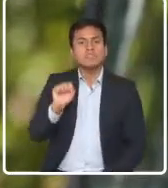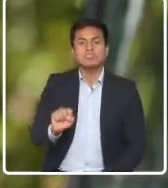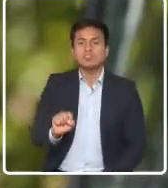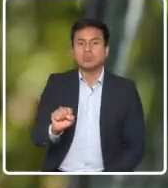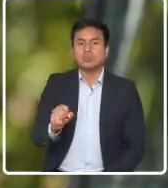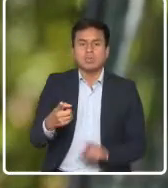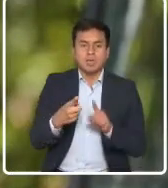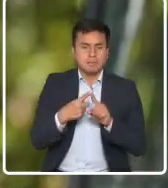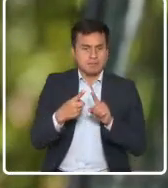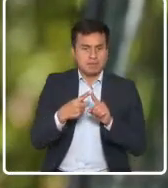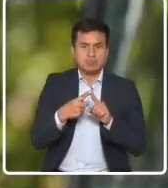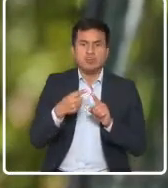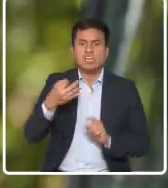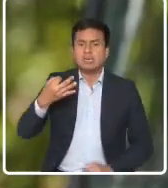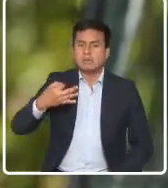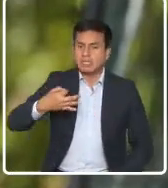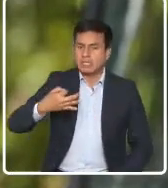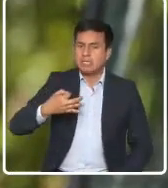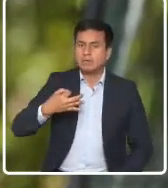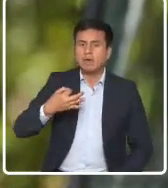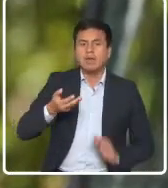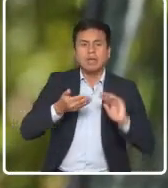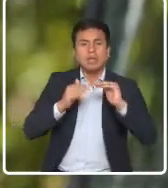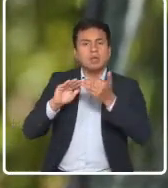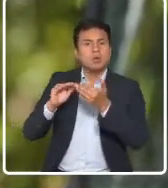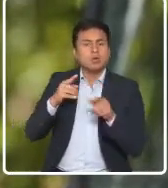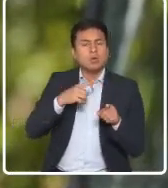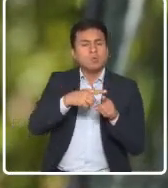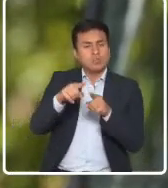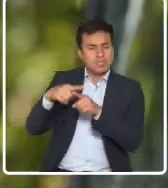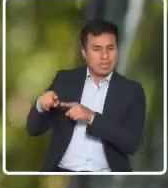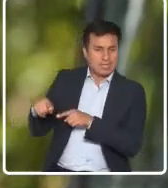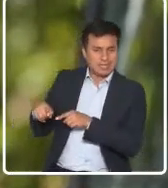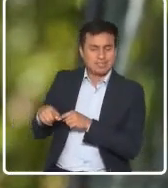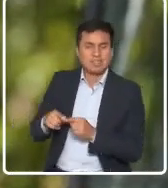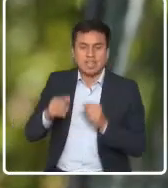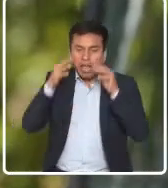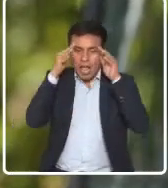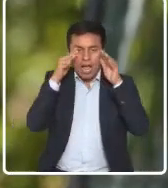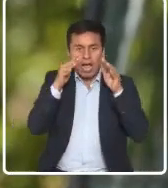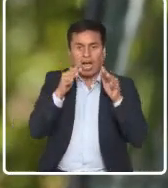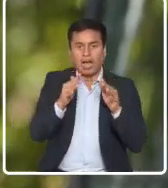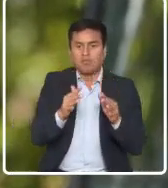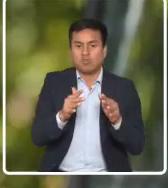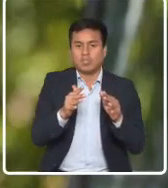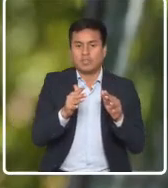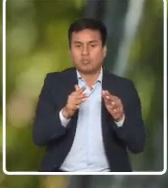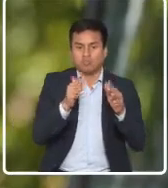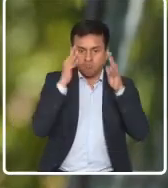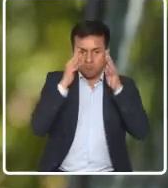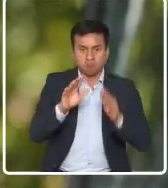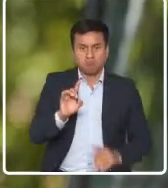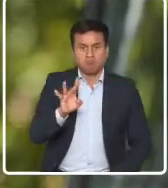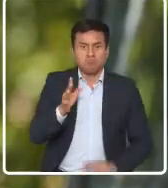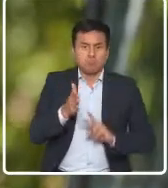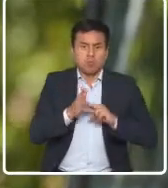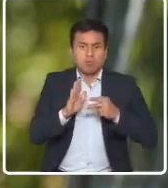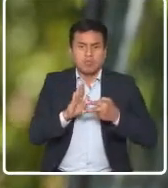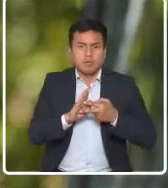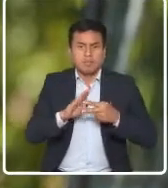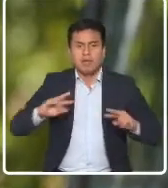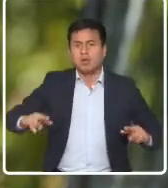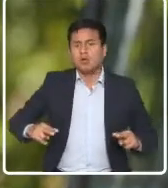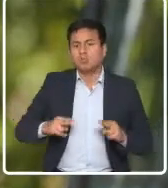prevención y la participación efectiva de las comunidades, abordando el doloroso problema de